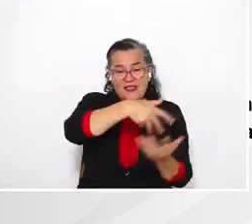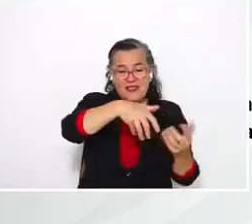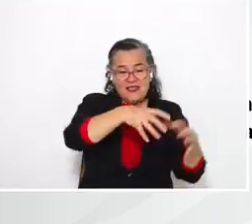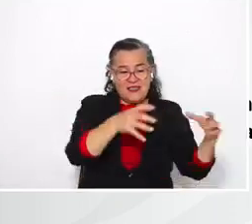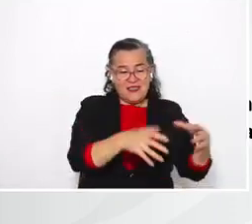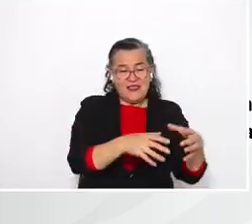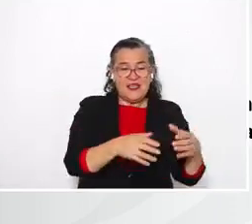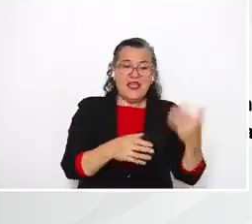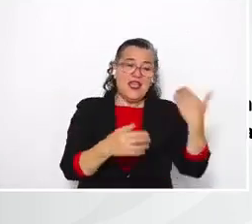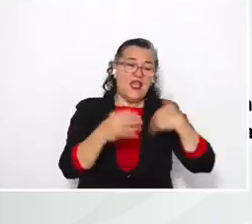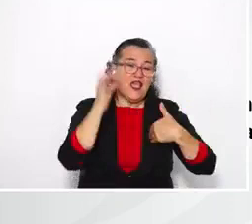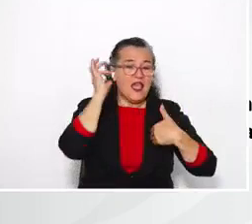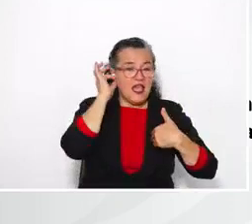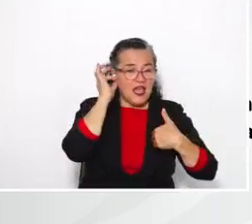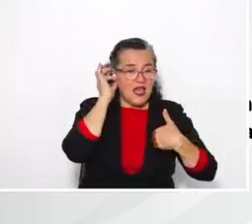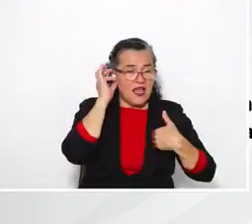género.